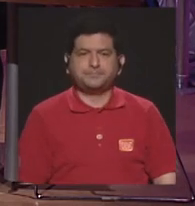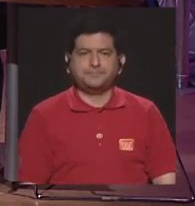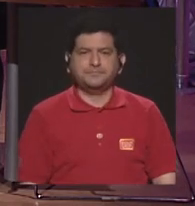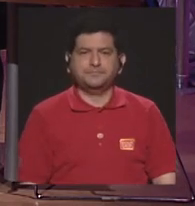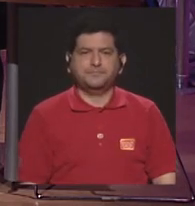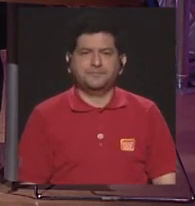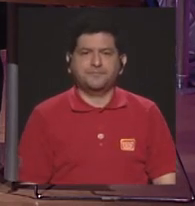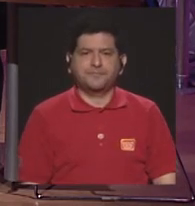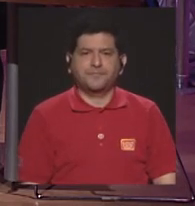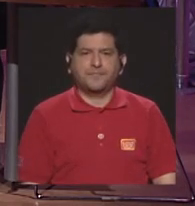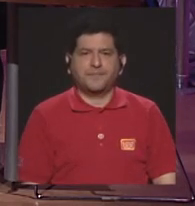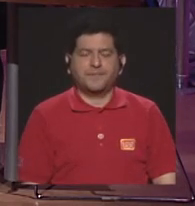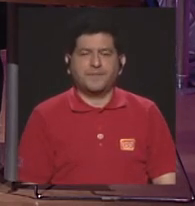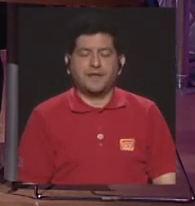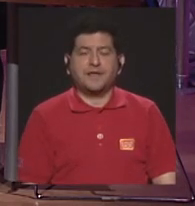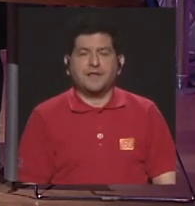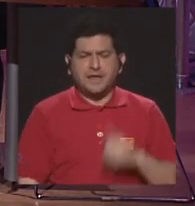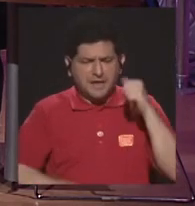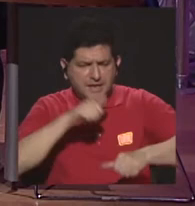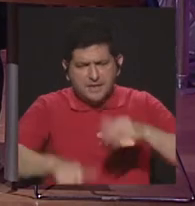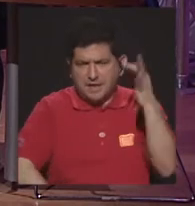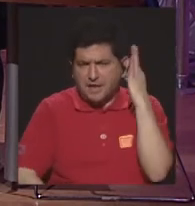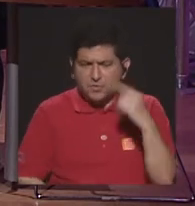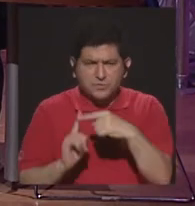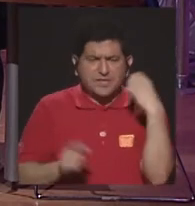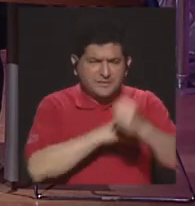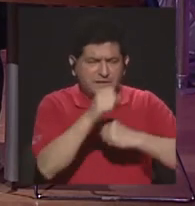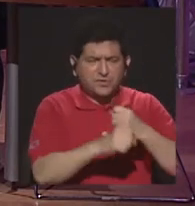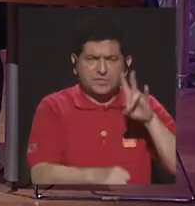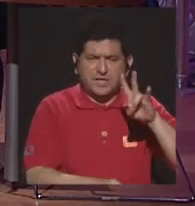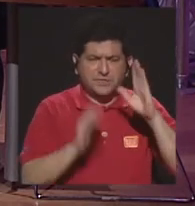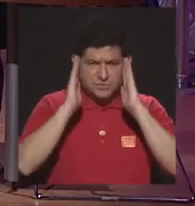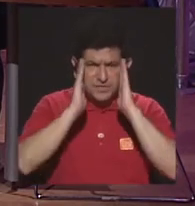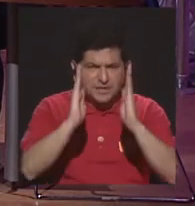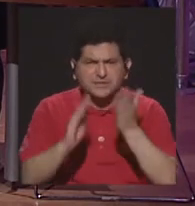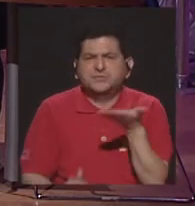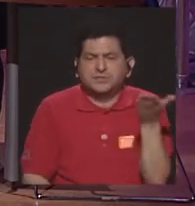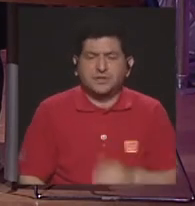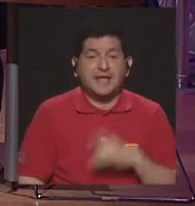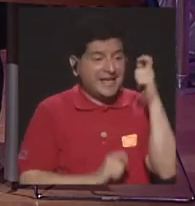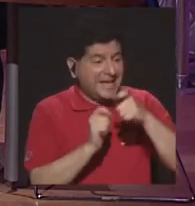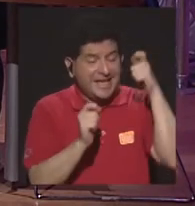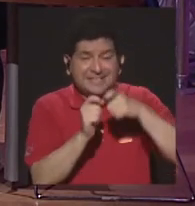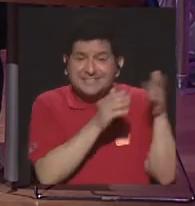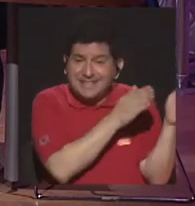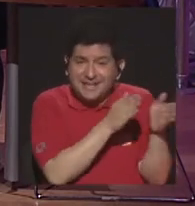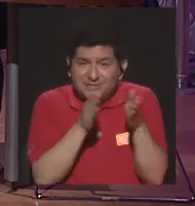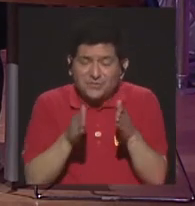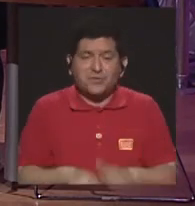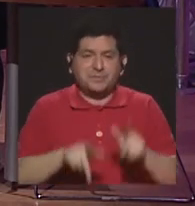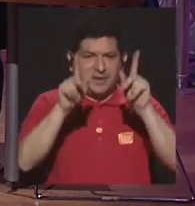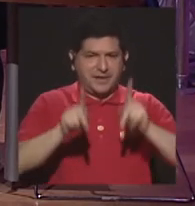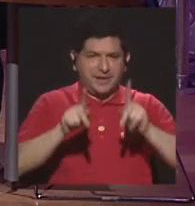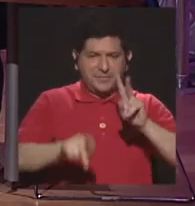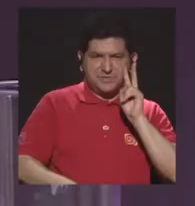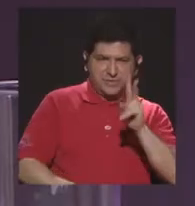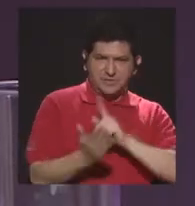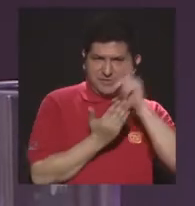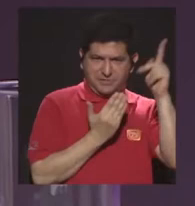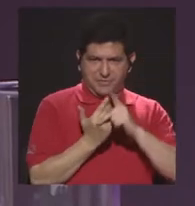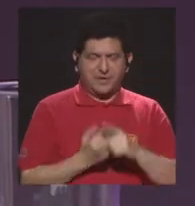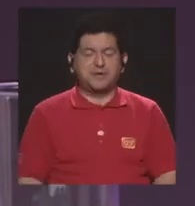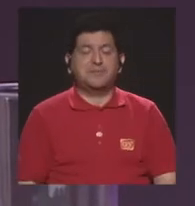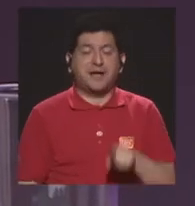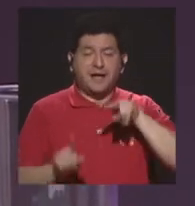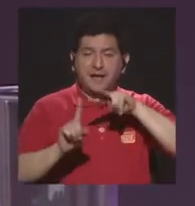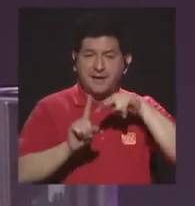que el feminismo ha puesto desde los años 70 la atención es que es preciso formar a las audiencias con perspectiva de género,